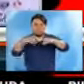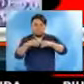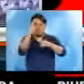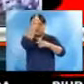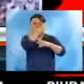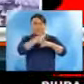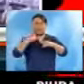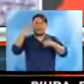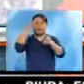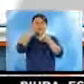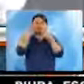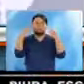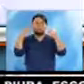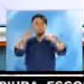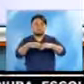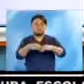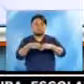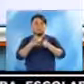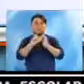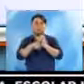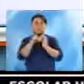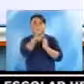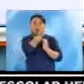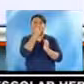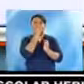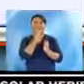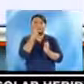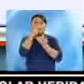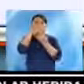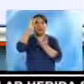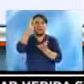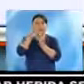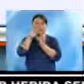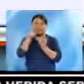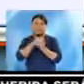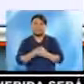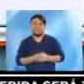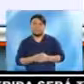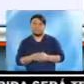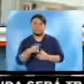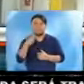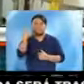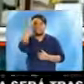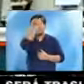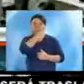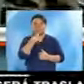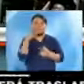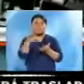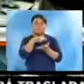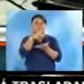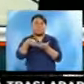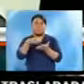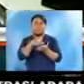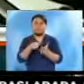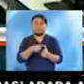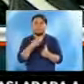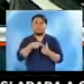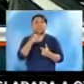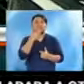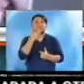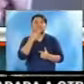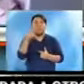ellos están bailando. Para darle vida a este comercial, Aronnax Films utilizó el